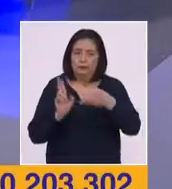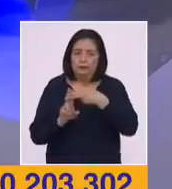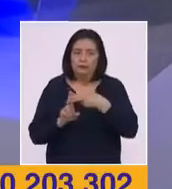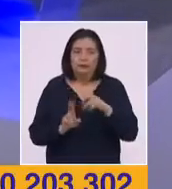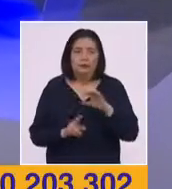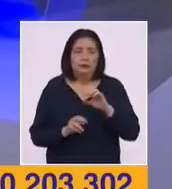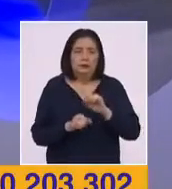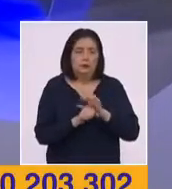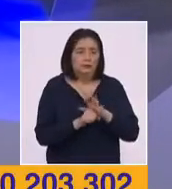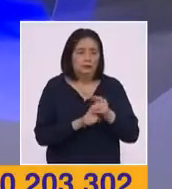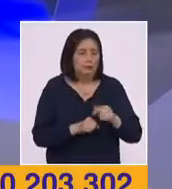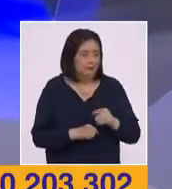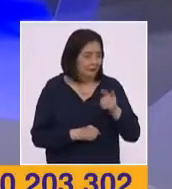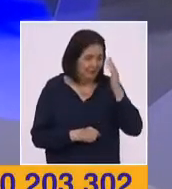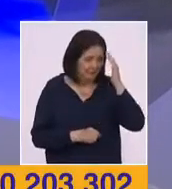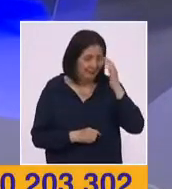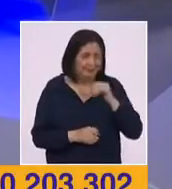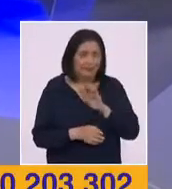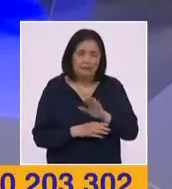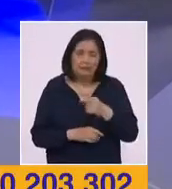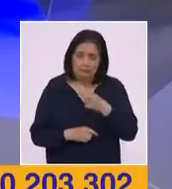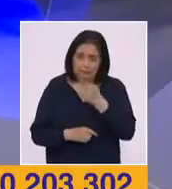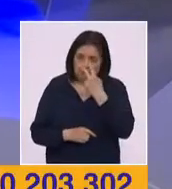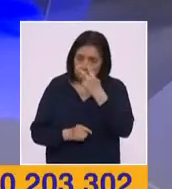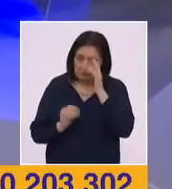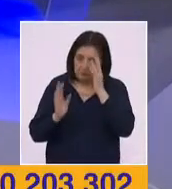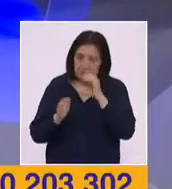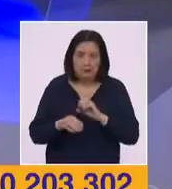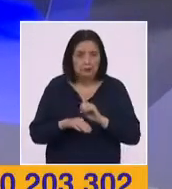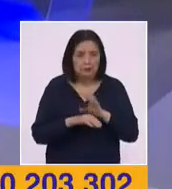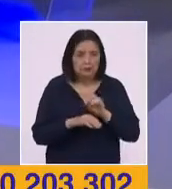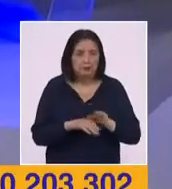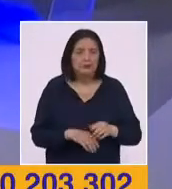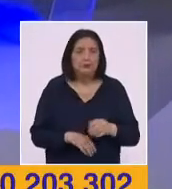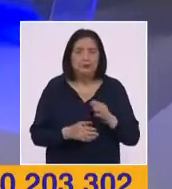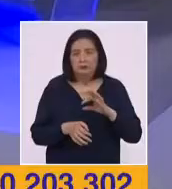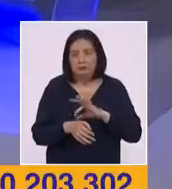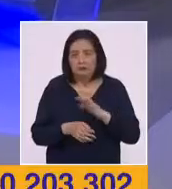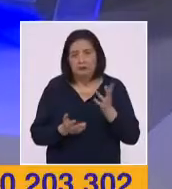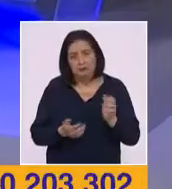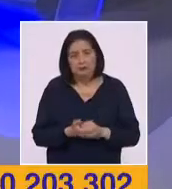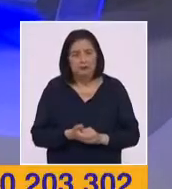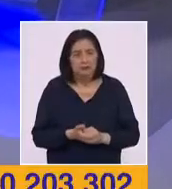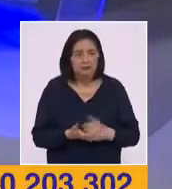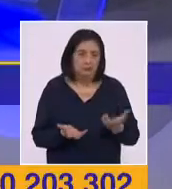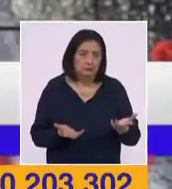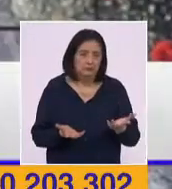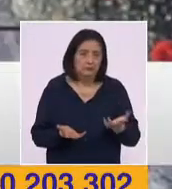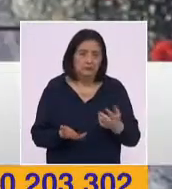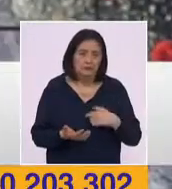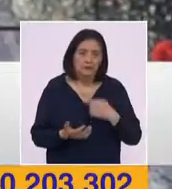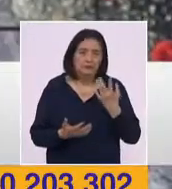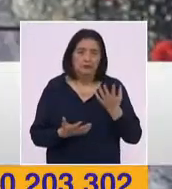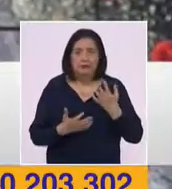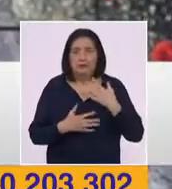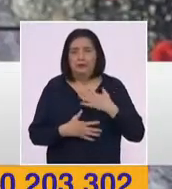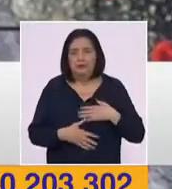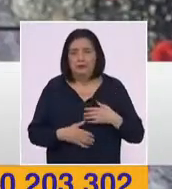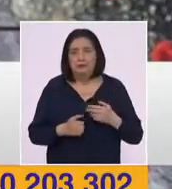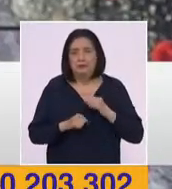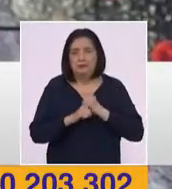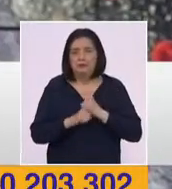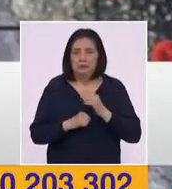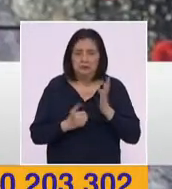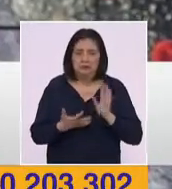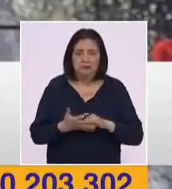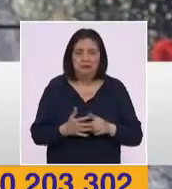COVID. ¿Cómo estás, Rolando? Buenas tardes. Fátima, bueno, viendo con atención las recomendaciones del médico y que, claro, lógicamente te crea una sensación de seguridad del